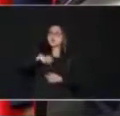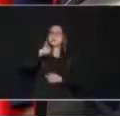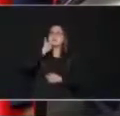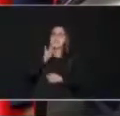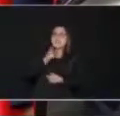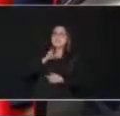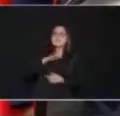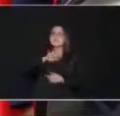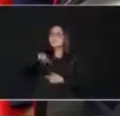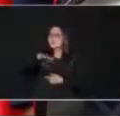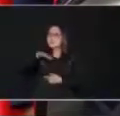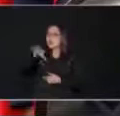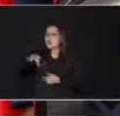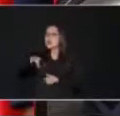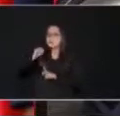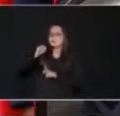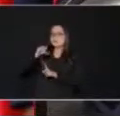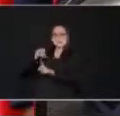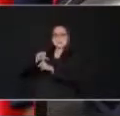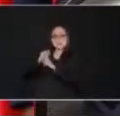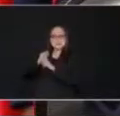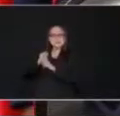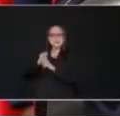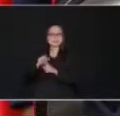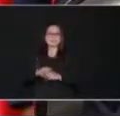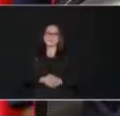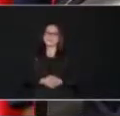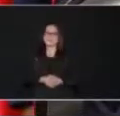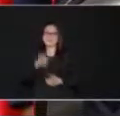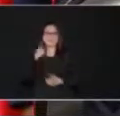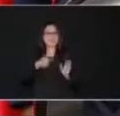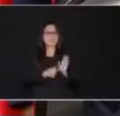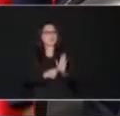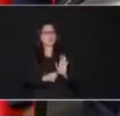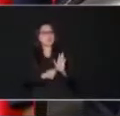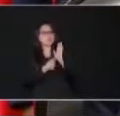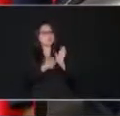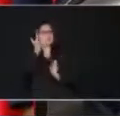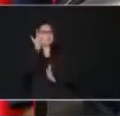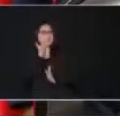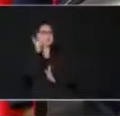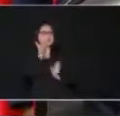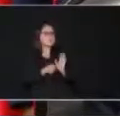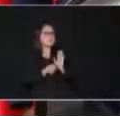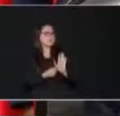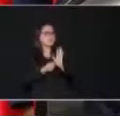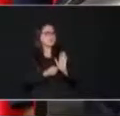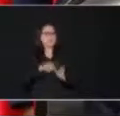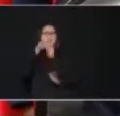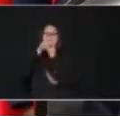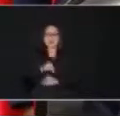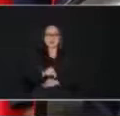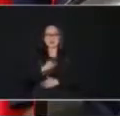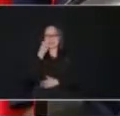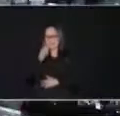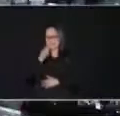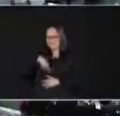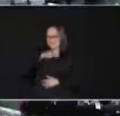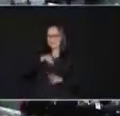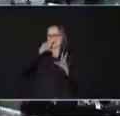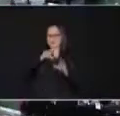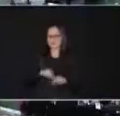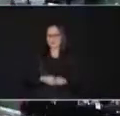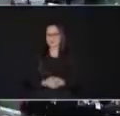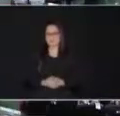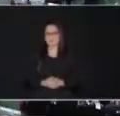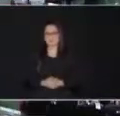gasolina. En la Cámara fue increpado por diputados del PAN y del PRI, principalmente del PAN. Y López